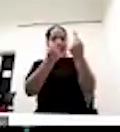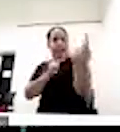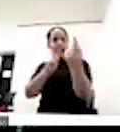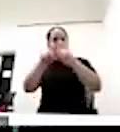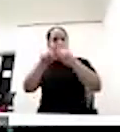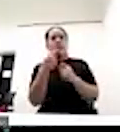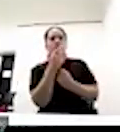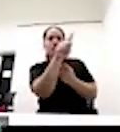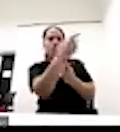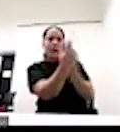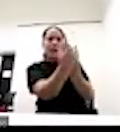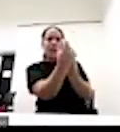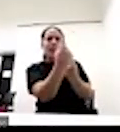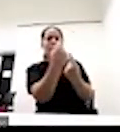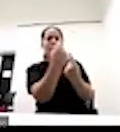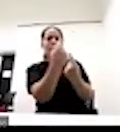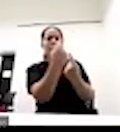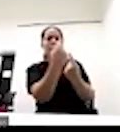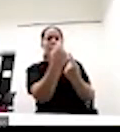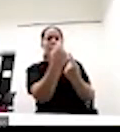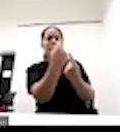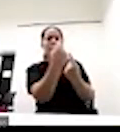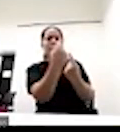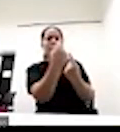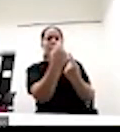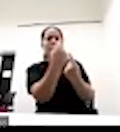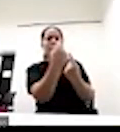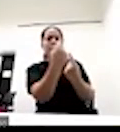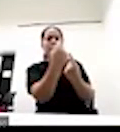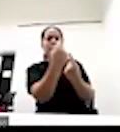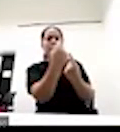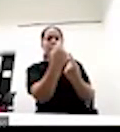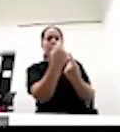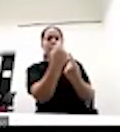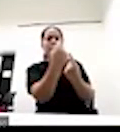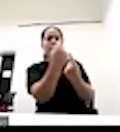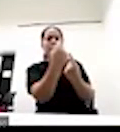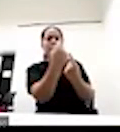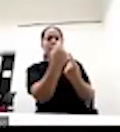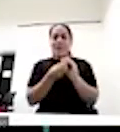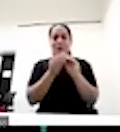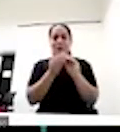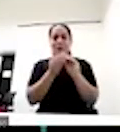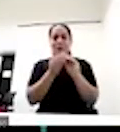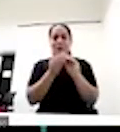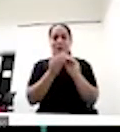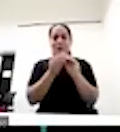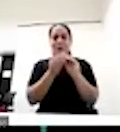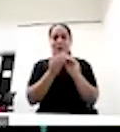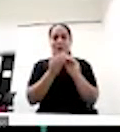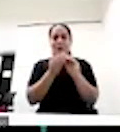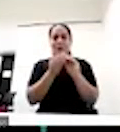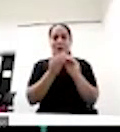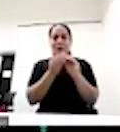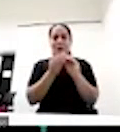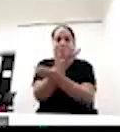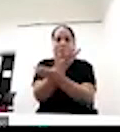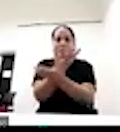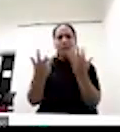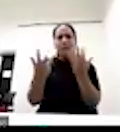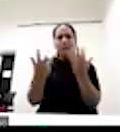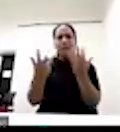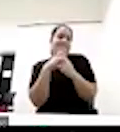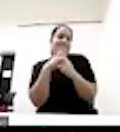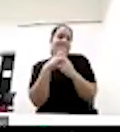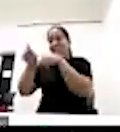el mundo a partir de una mirada diferente en relación con la propia. Eso que nos es tan difícil, ¿no? De